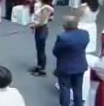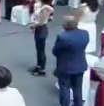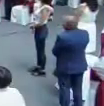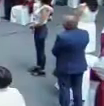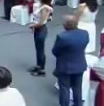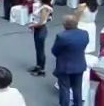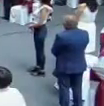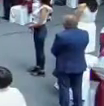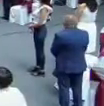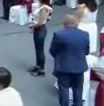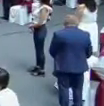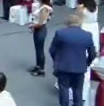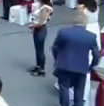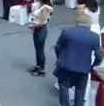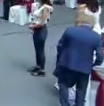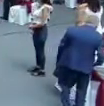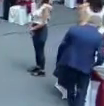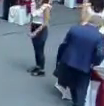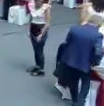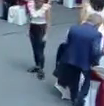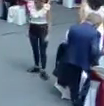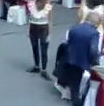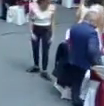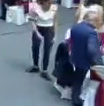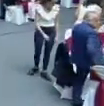Sean tan amables de tomar asiento.